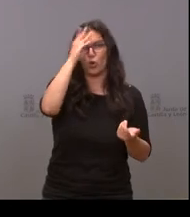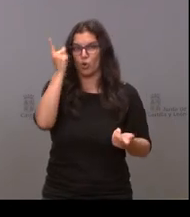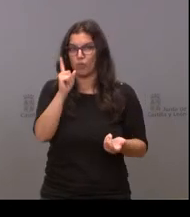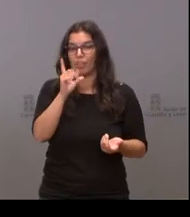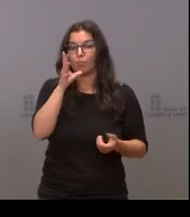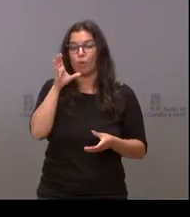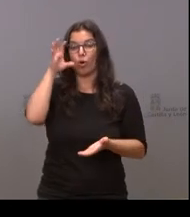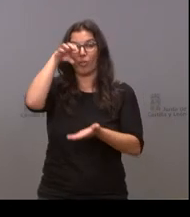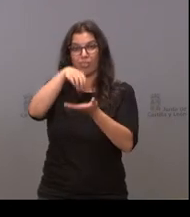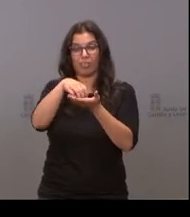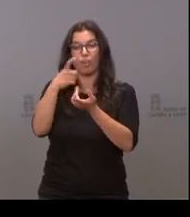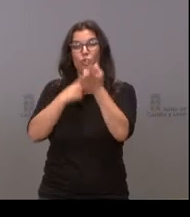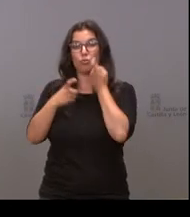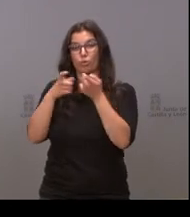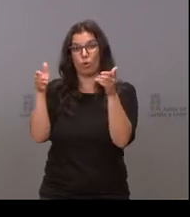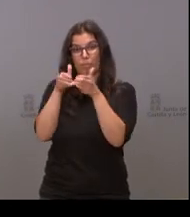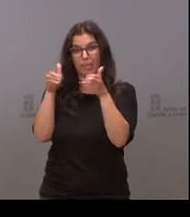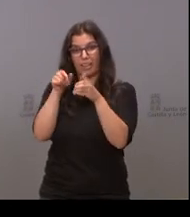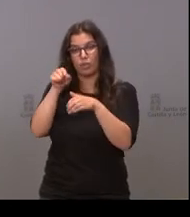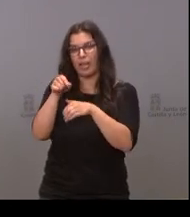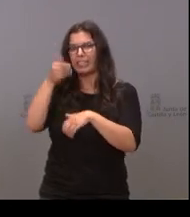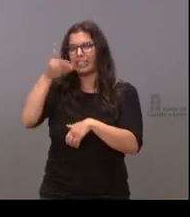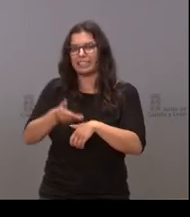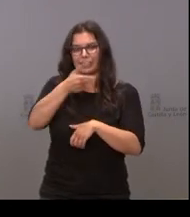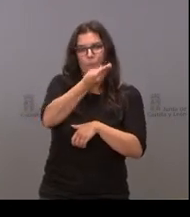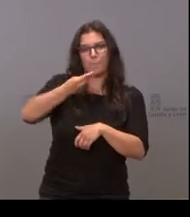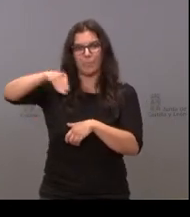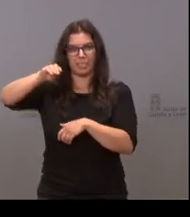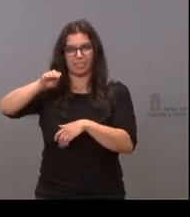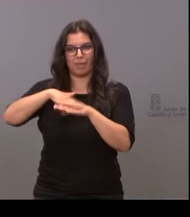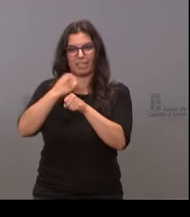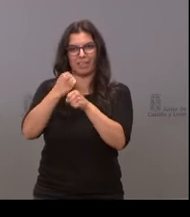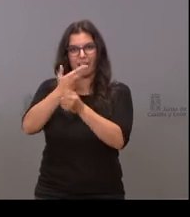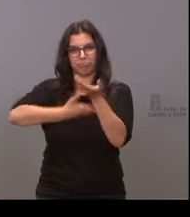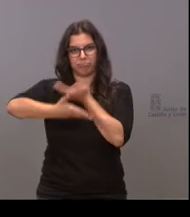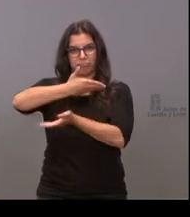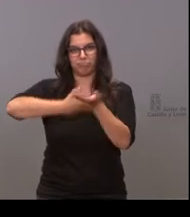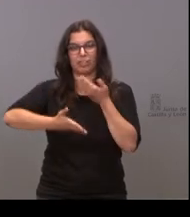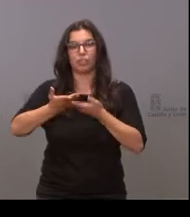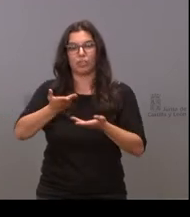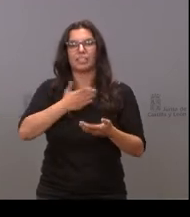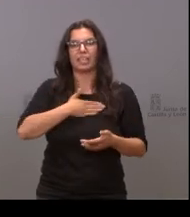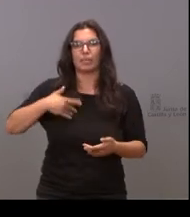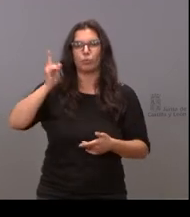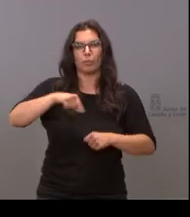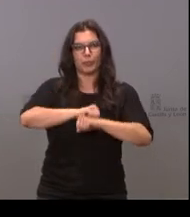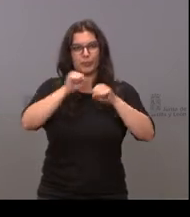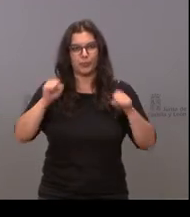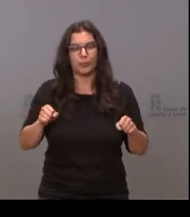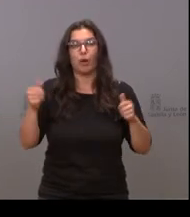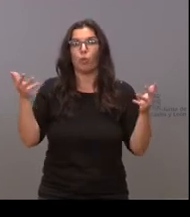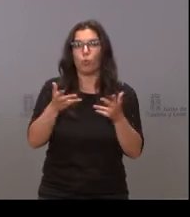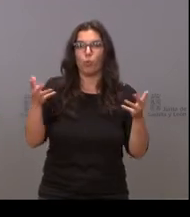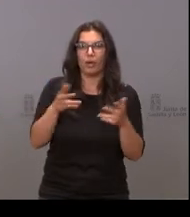consultorios locales son imprescindibles y complementarios en ese trabajo vamos a reforzar también las urgencias